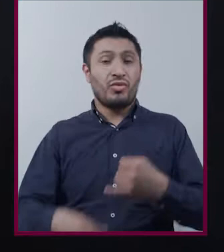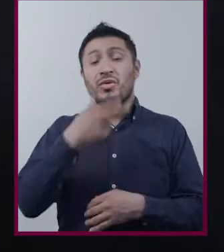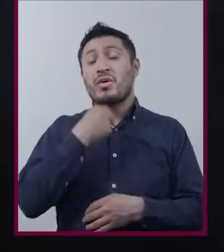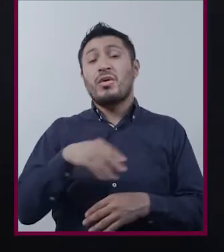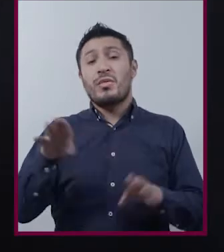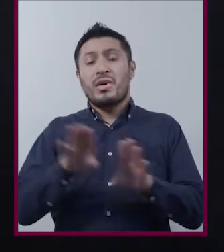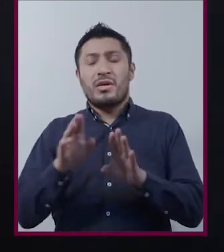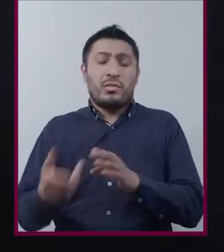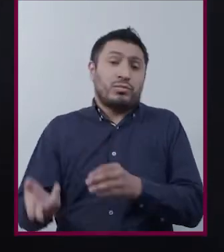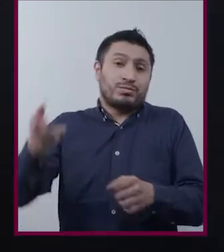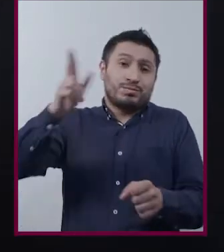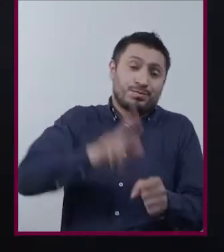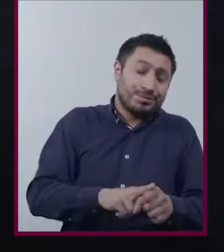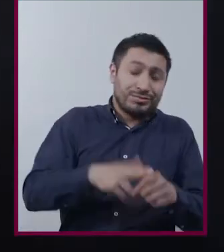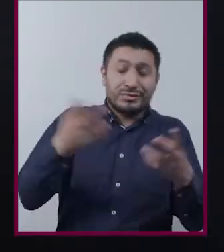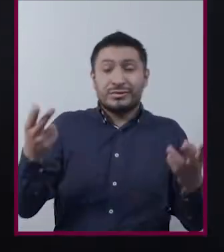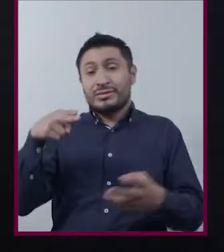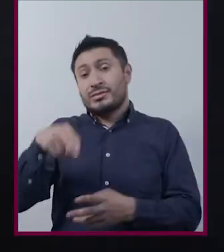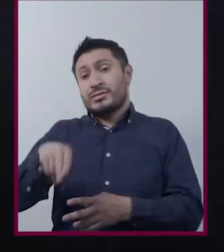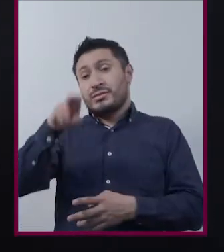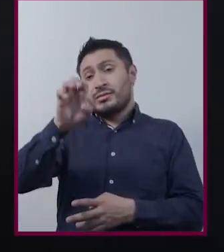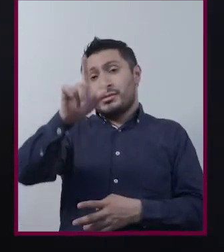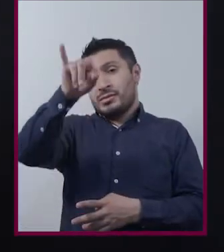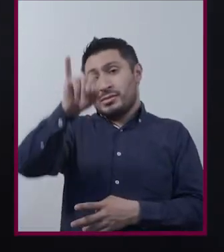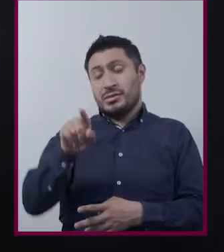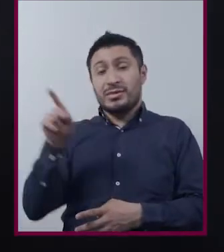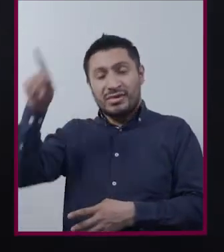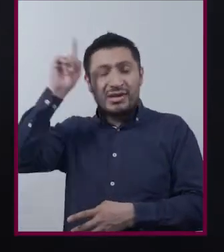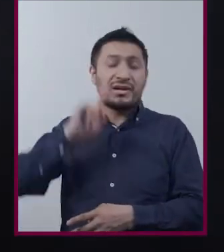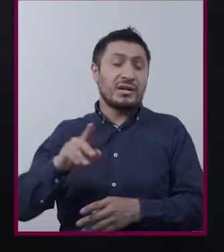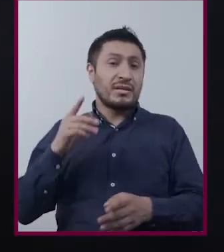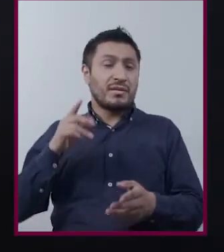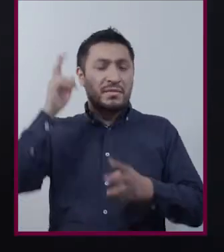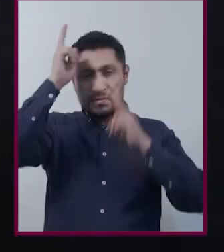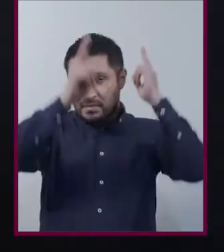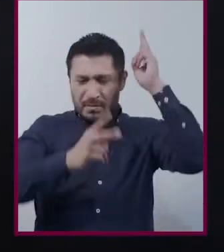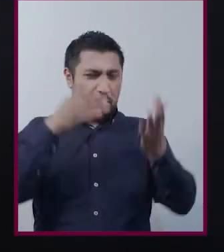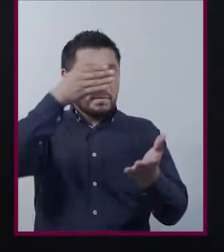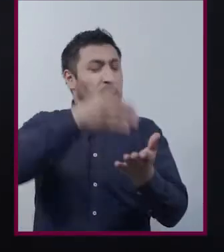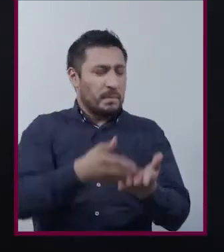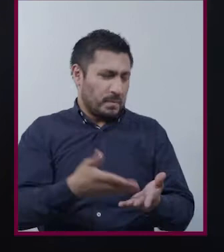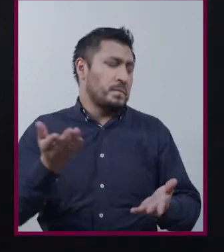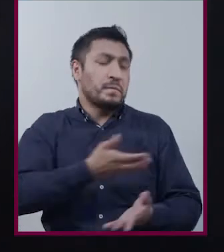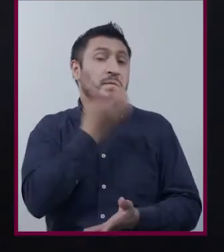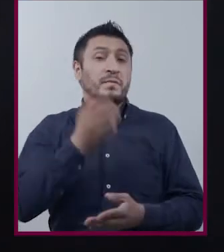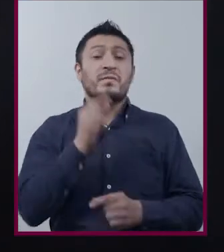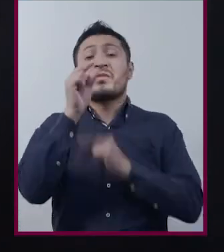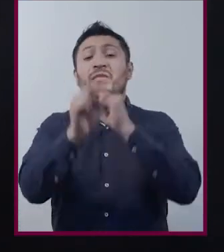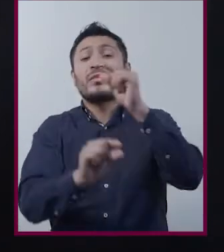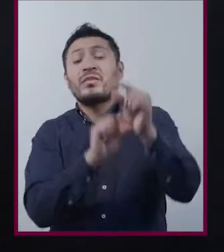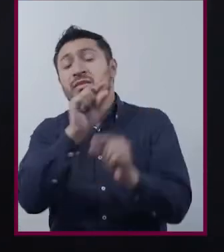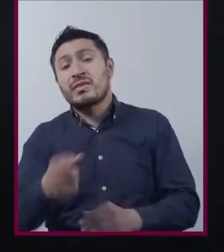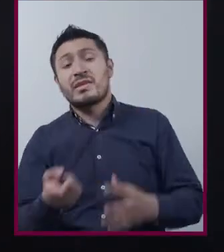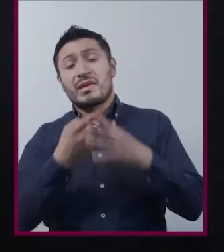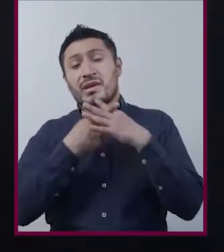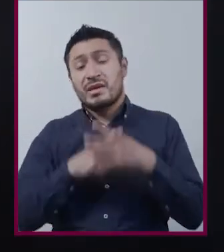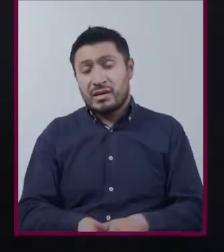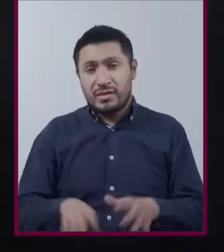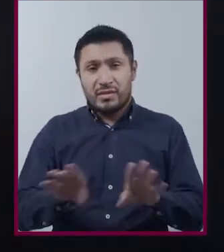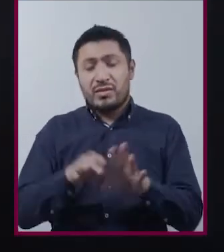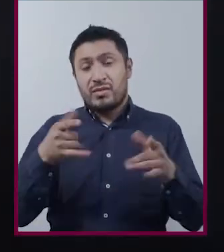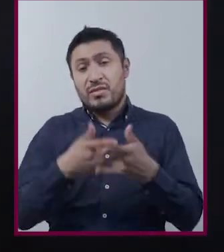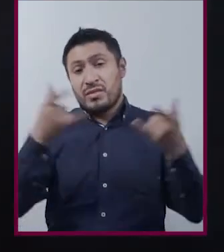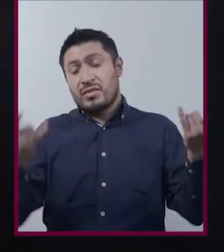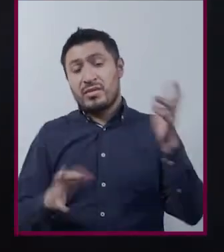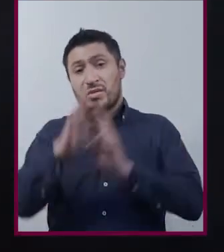que ser hospitalizado, Nelly Campobello decidió visitarlo regularmente y poco a poco comenzó a compartirle sus